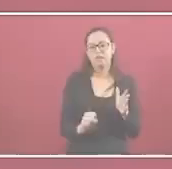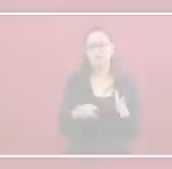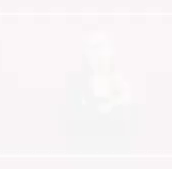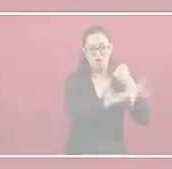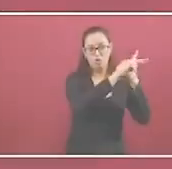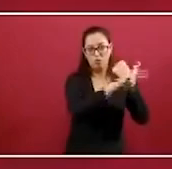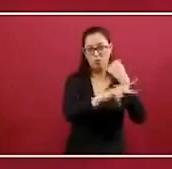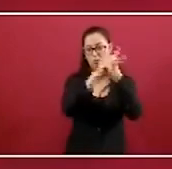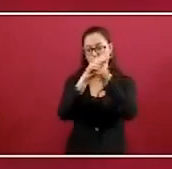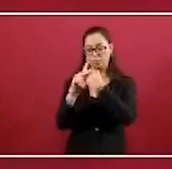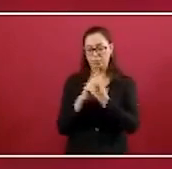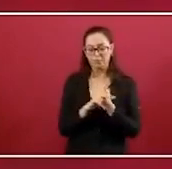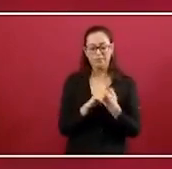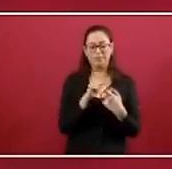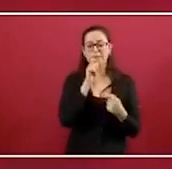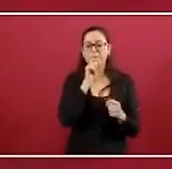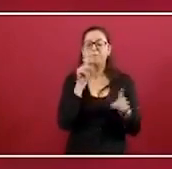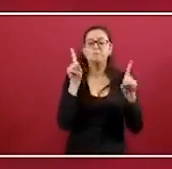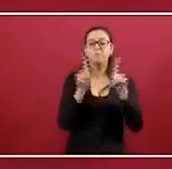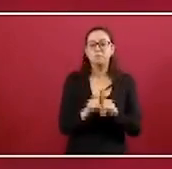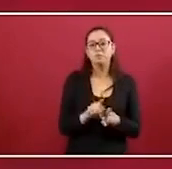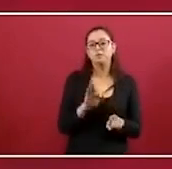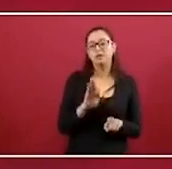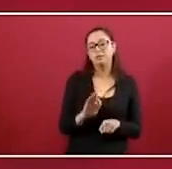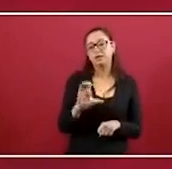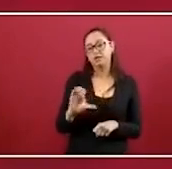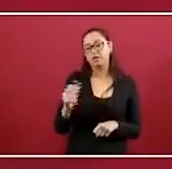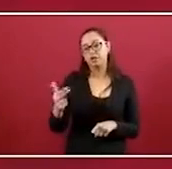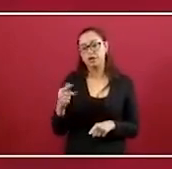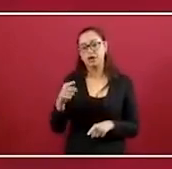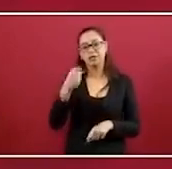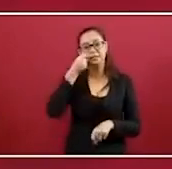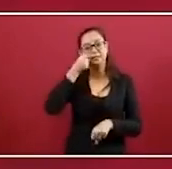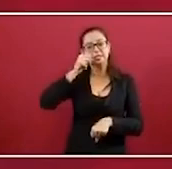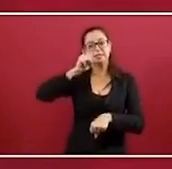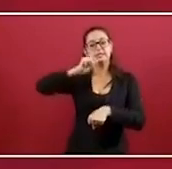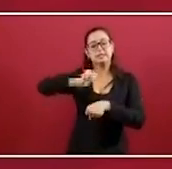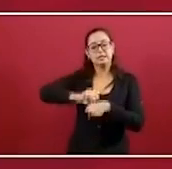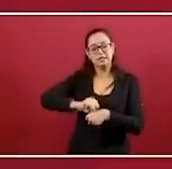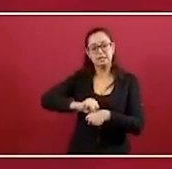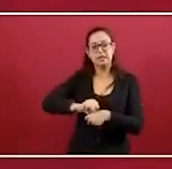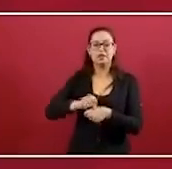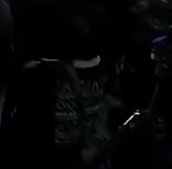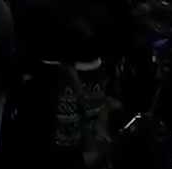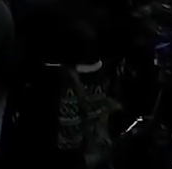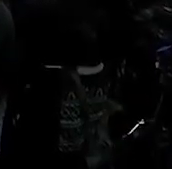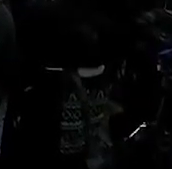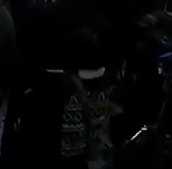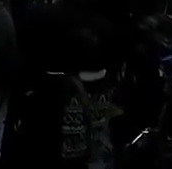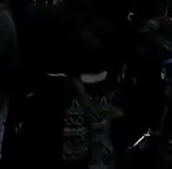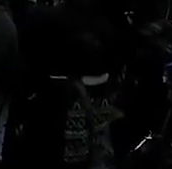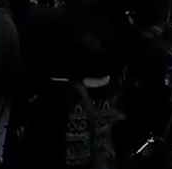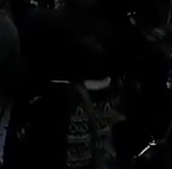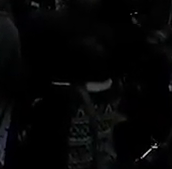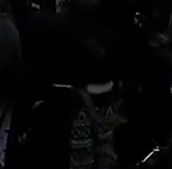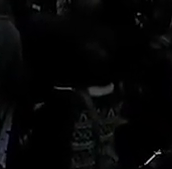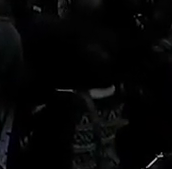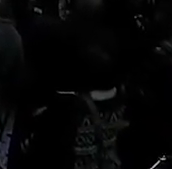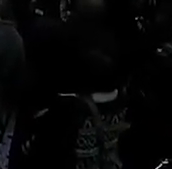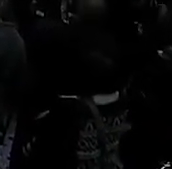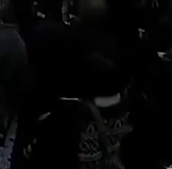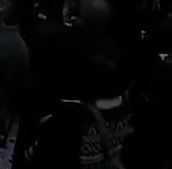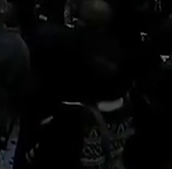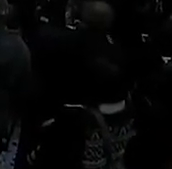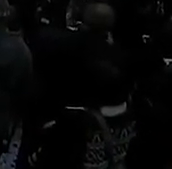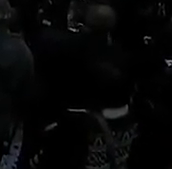Felipe Calderón. Felipe Calderón Hinojosa, secretario de Energía de Vicente Fox. Georgina Kessel